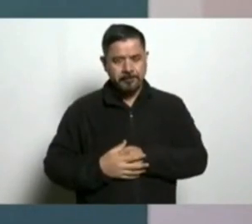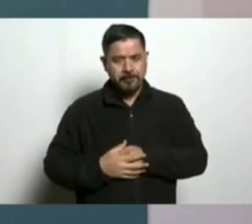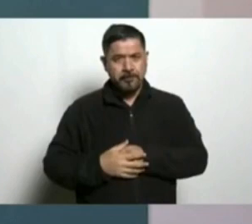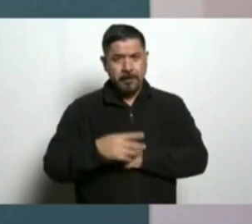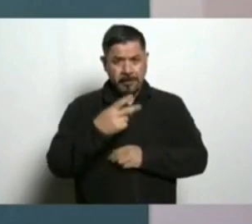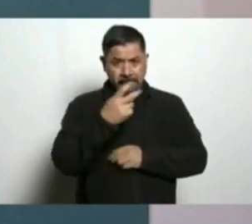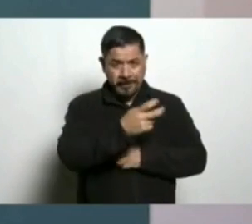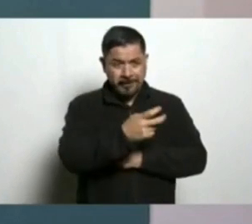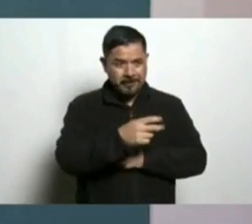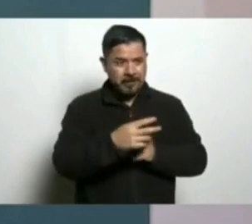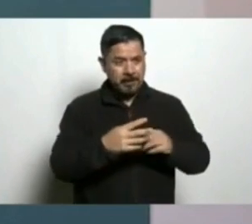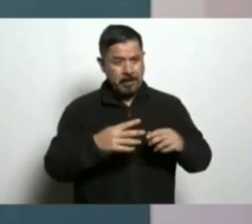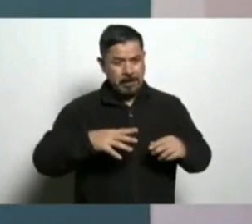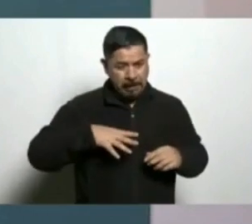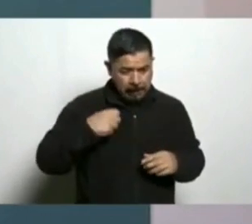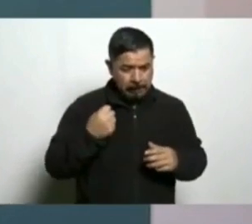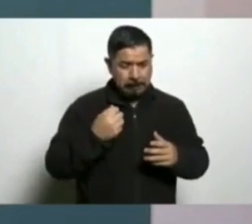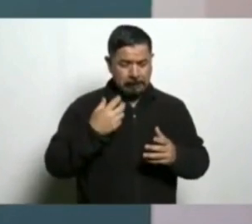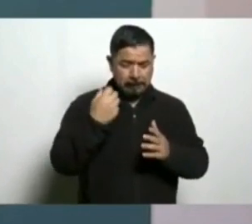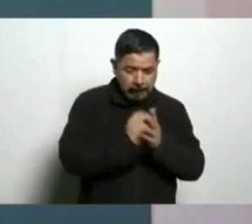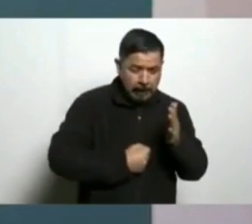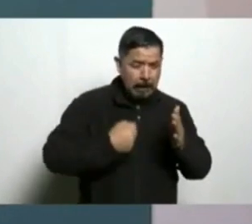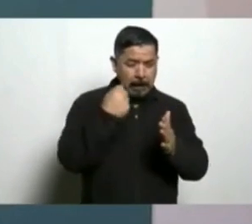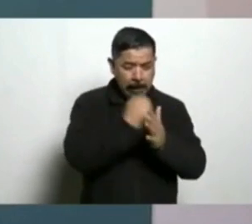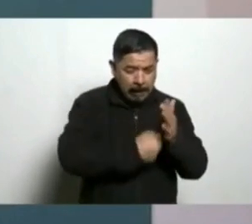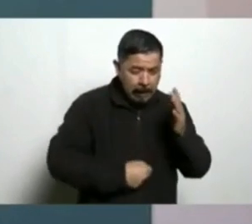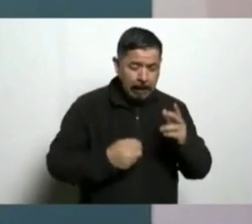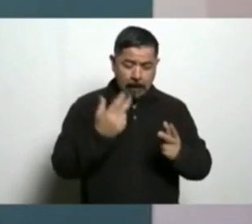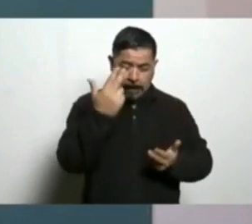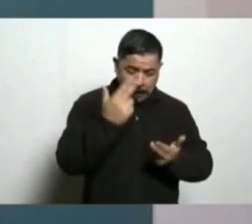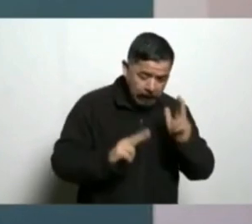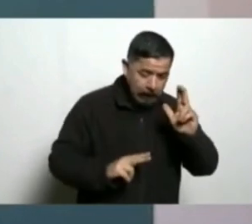vano todo ese esfuerzo, todo ese sacrificio,